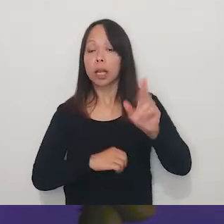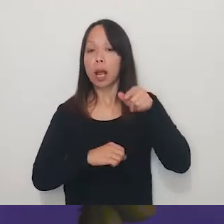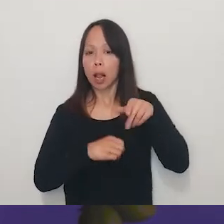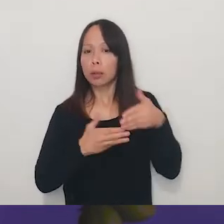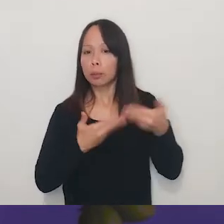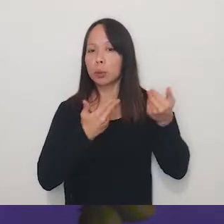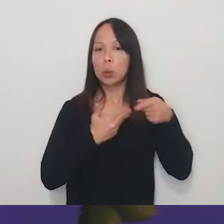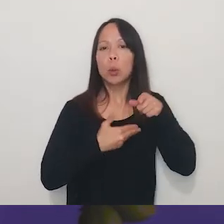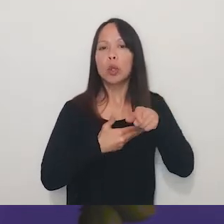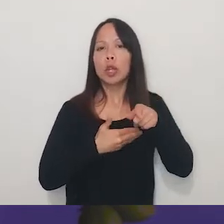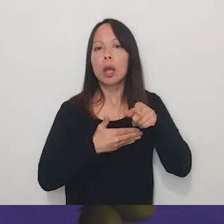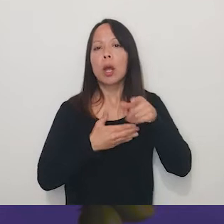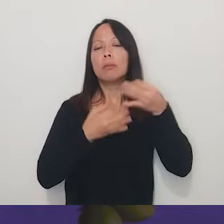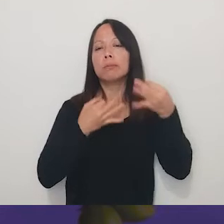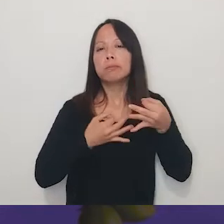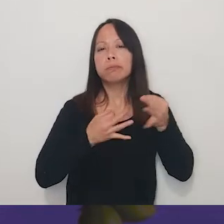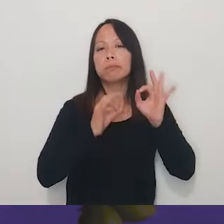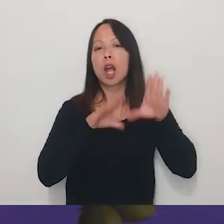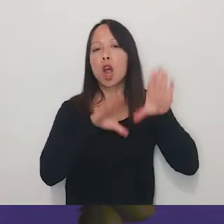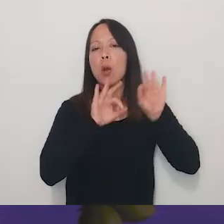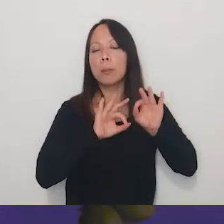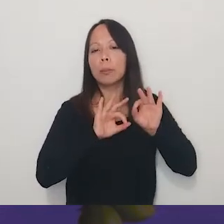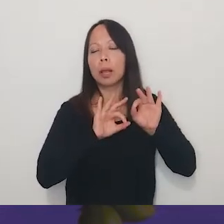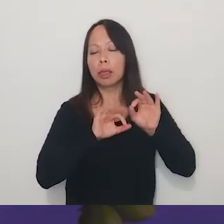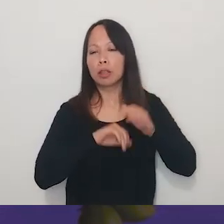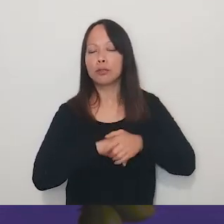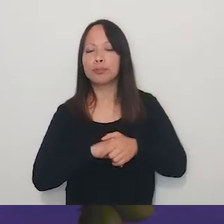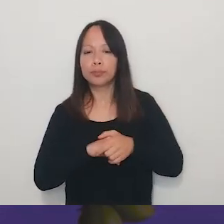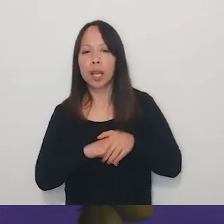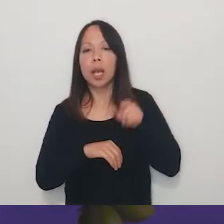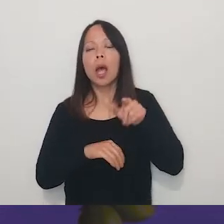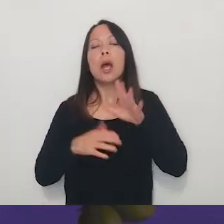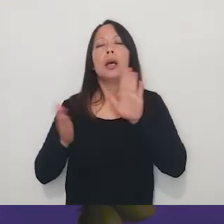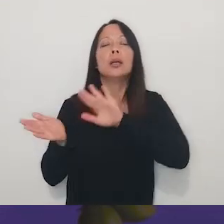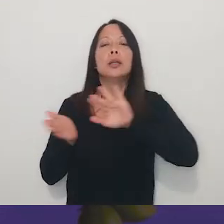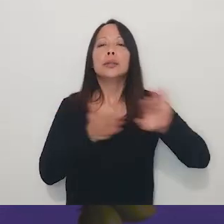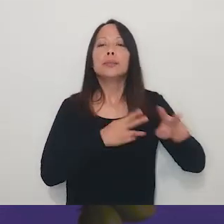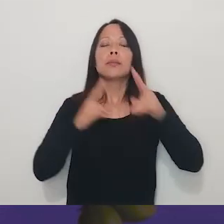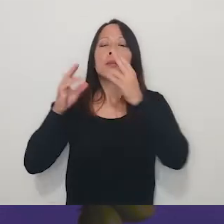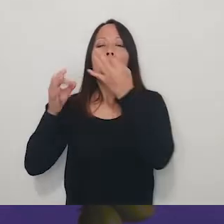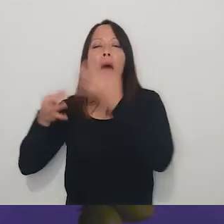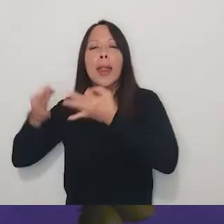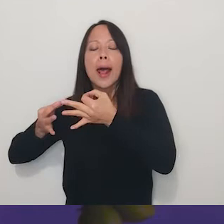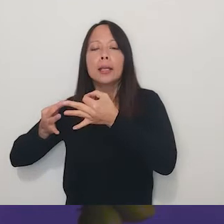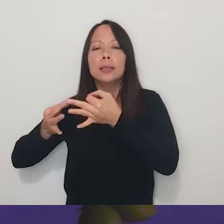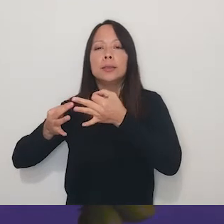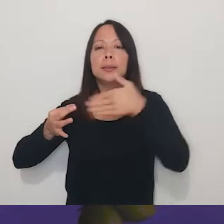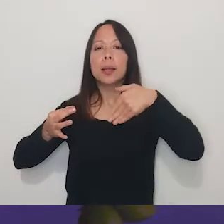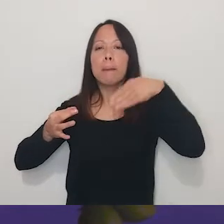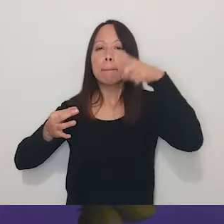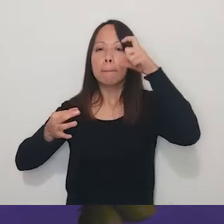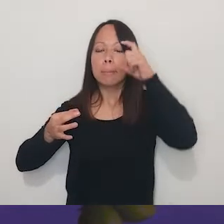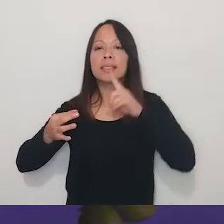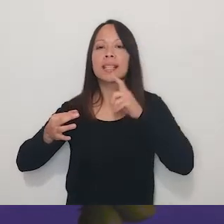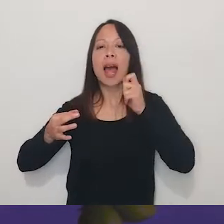hay que pasar rápidamente un estudio más completo. Después tenemos los estudios metabólicos, que es la última línea, que por suerte